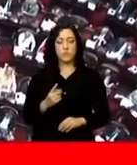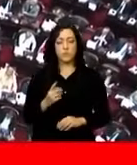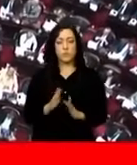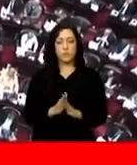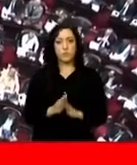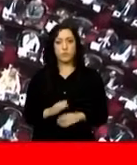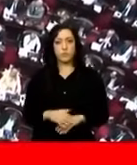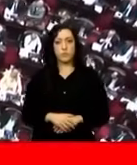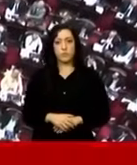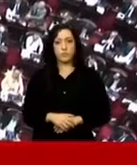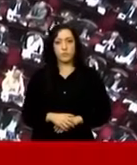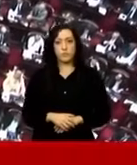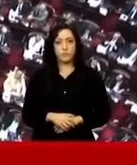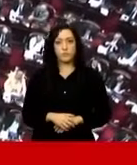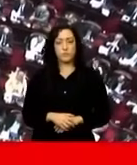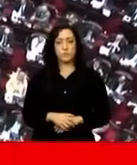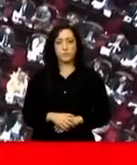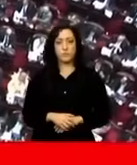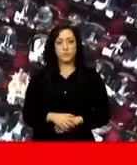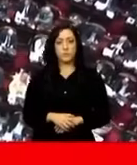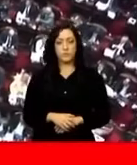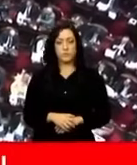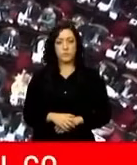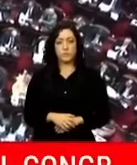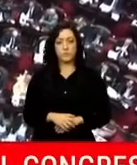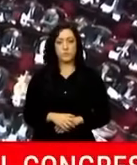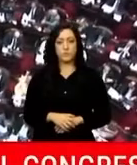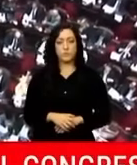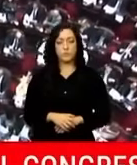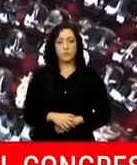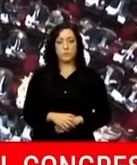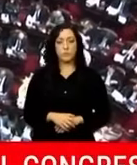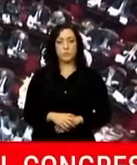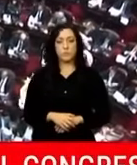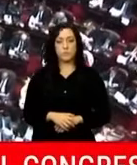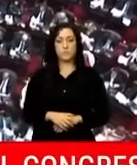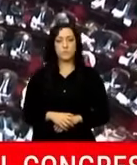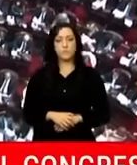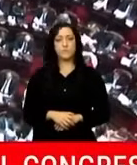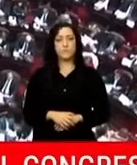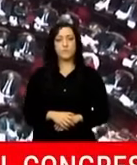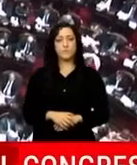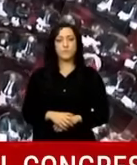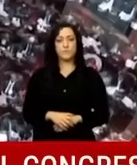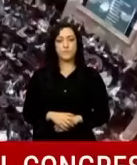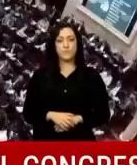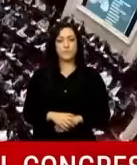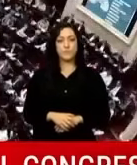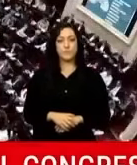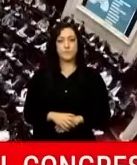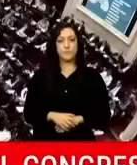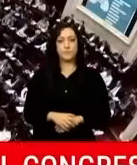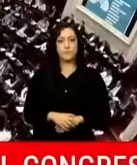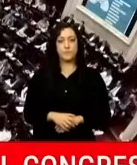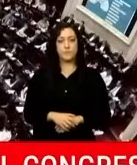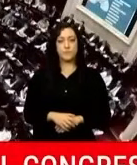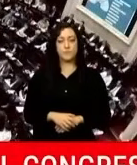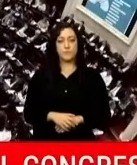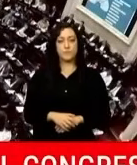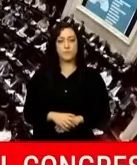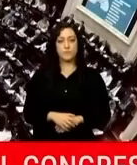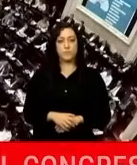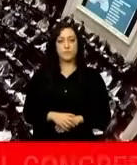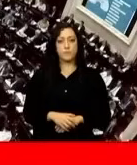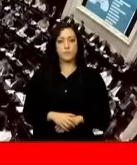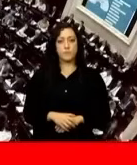permite mostrar buenos números, o por lo menos que la inflación va desacelerando respecto a los niveles previos. Ya obviamente hablan todos, cada uno